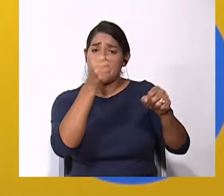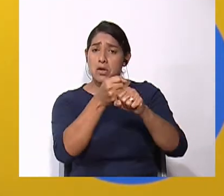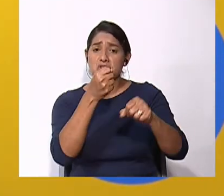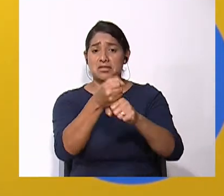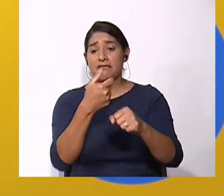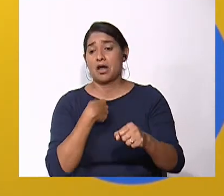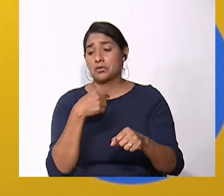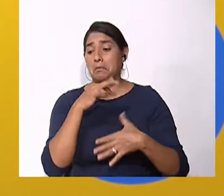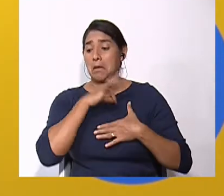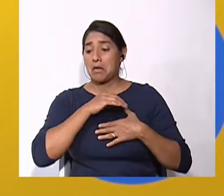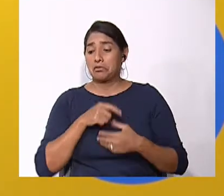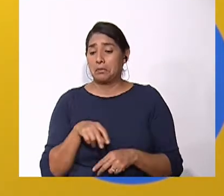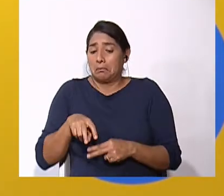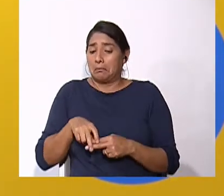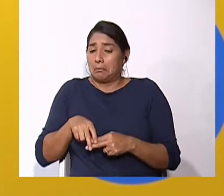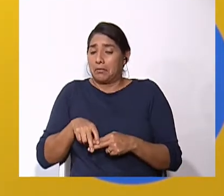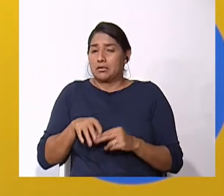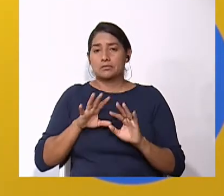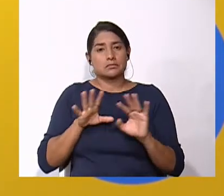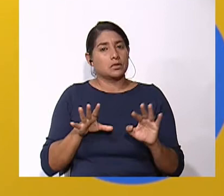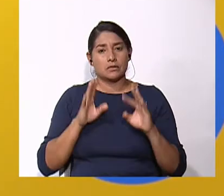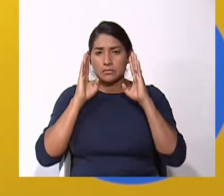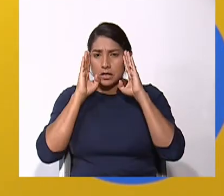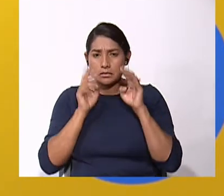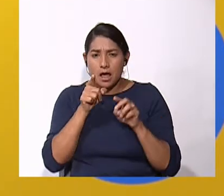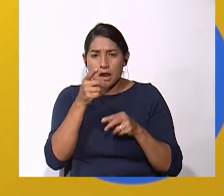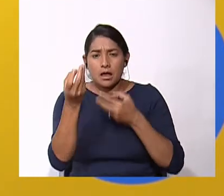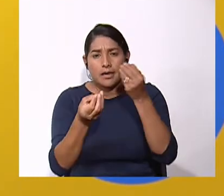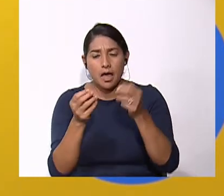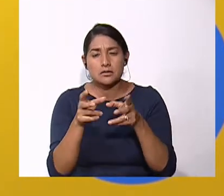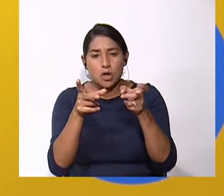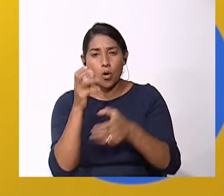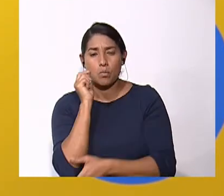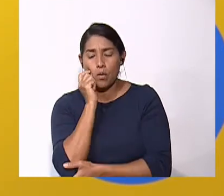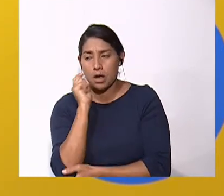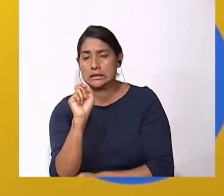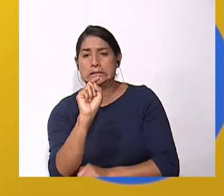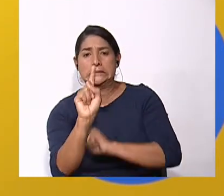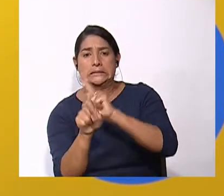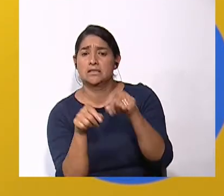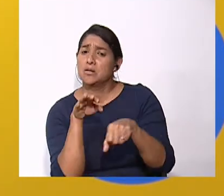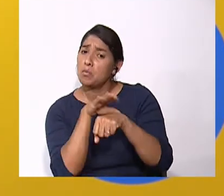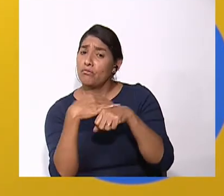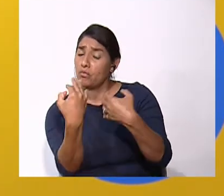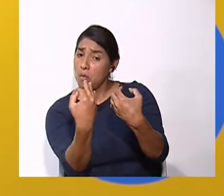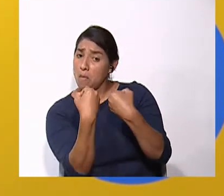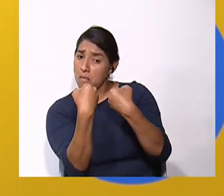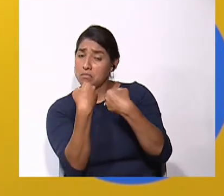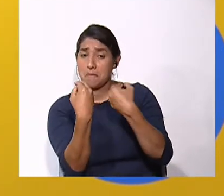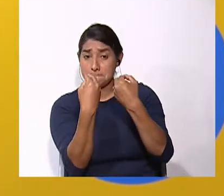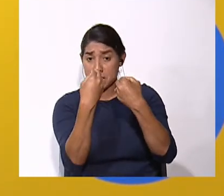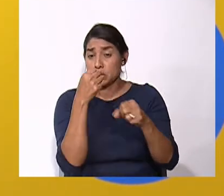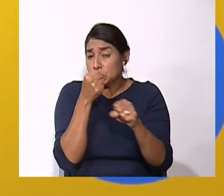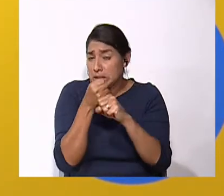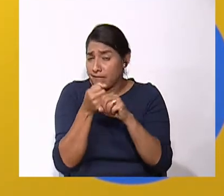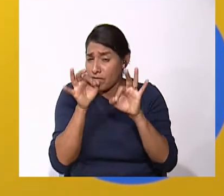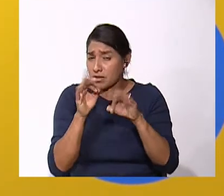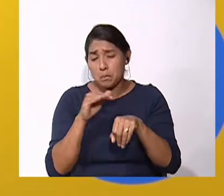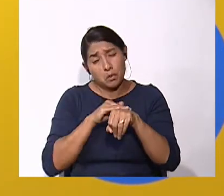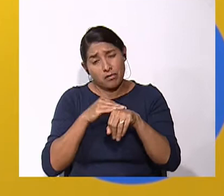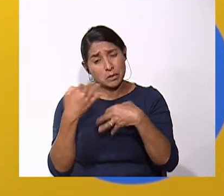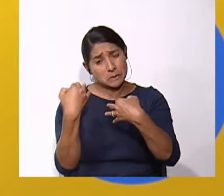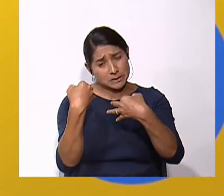sino que más bien prestar mucha atención y pedir que nos enseñen a hacer un buen trabajo. Y eso